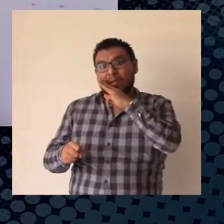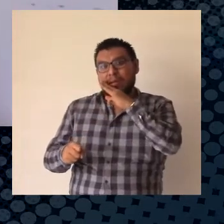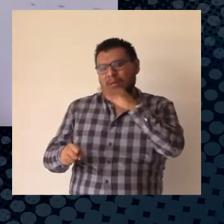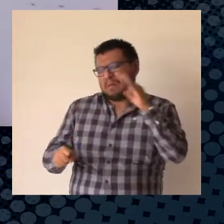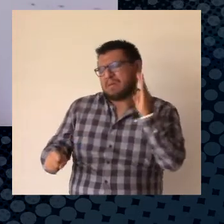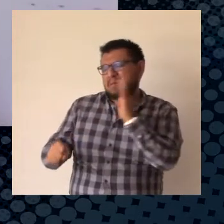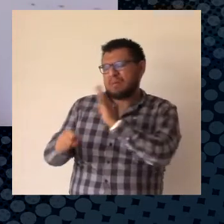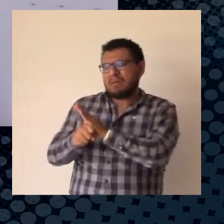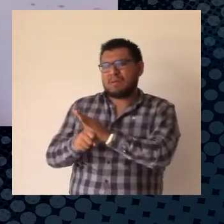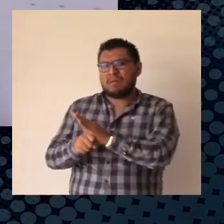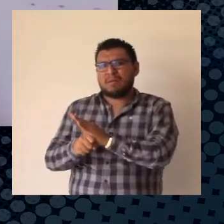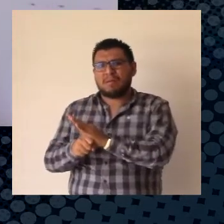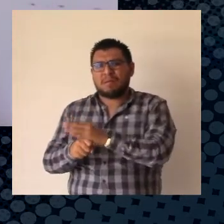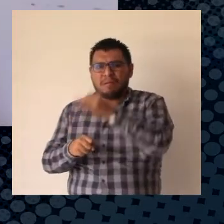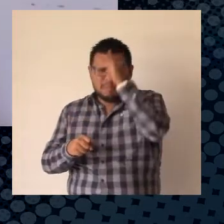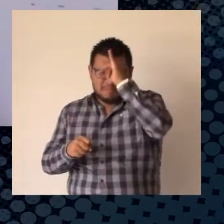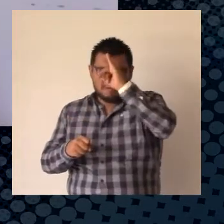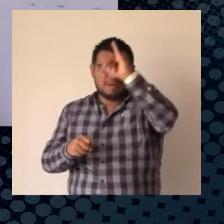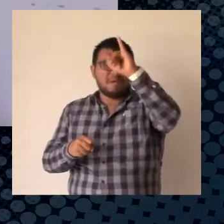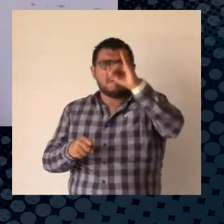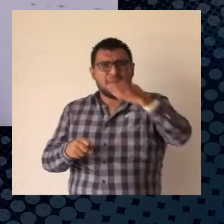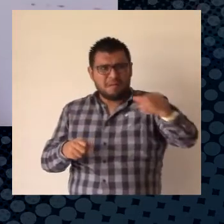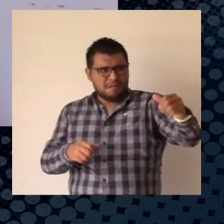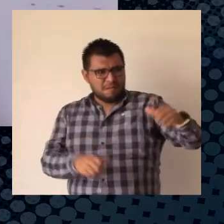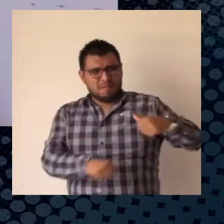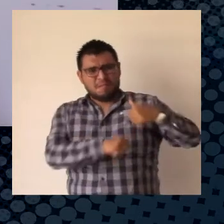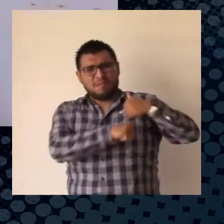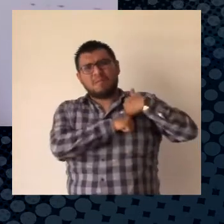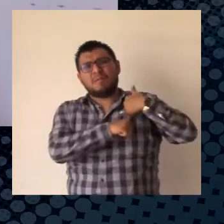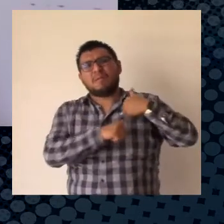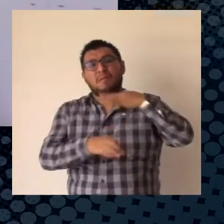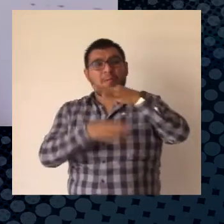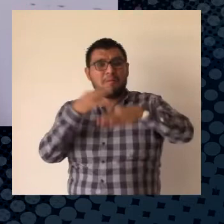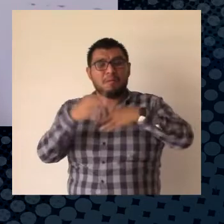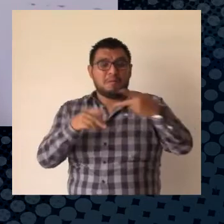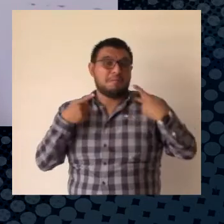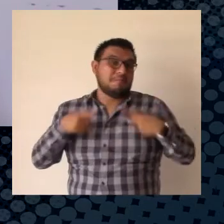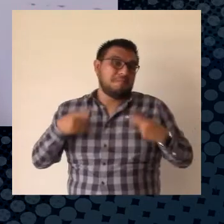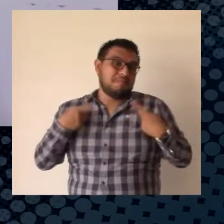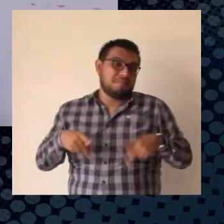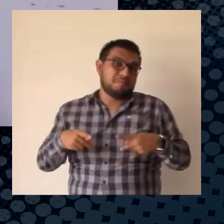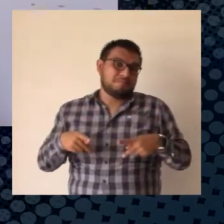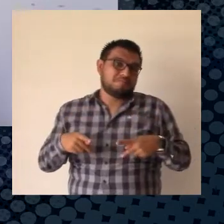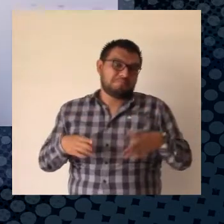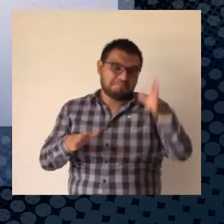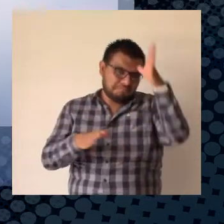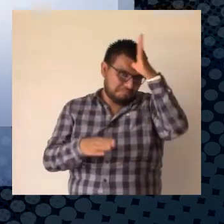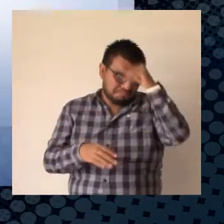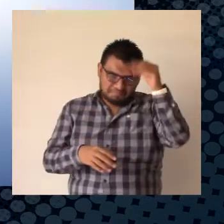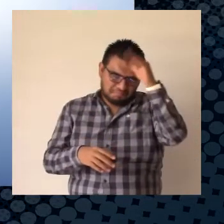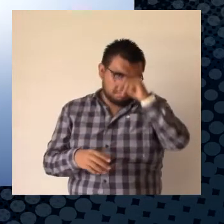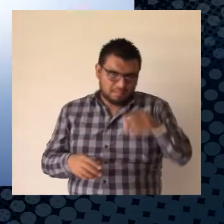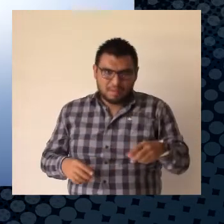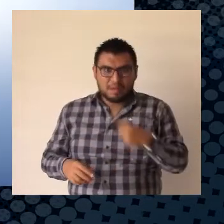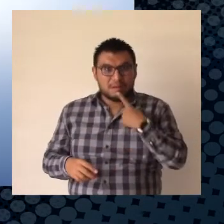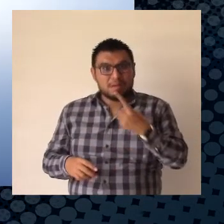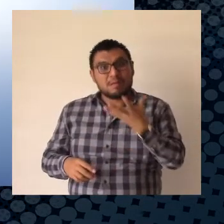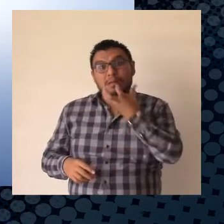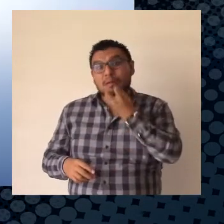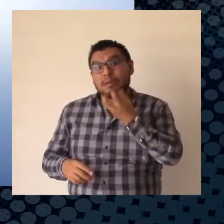patrones, en contra de la autoridad, en contra de todo aquello que no va de acuerdo como ellos quieren. Dice Hebreos